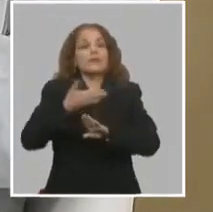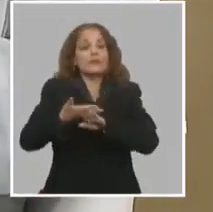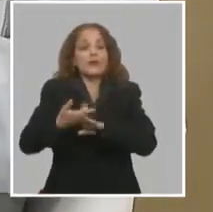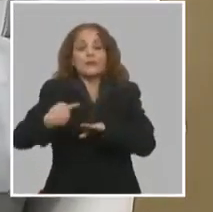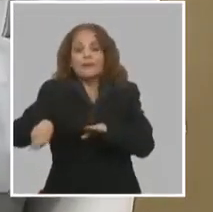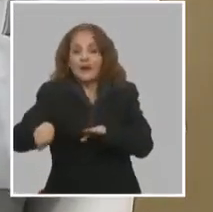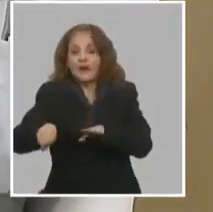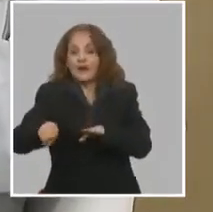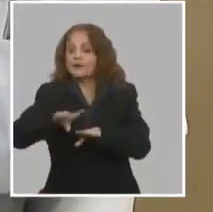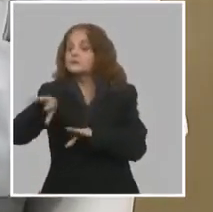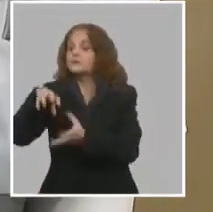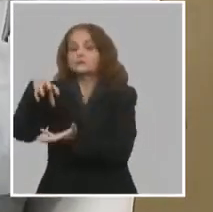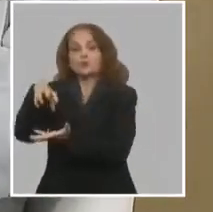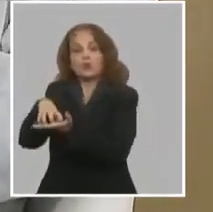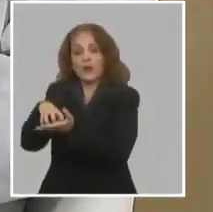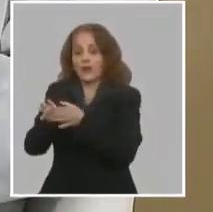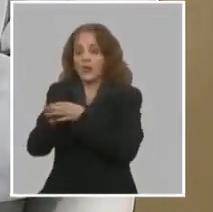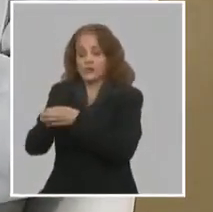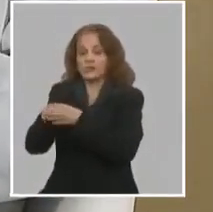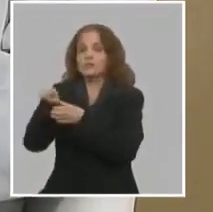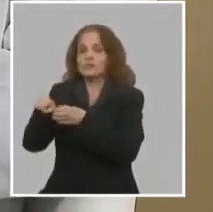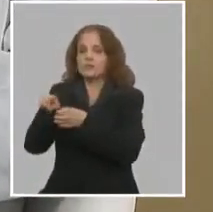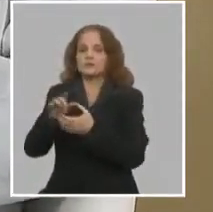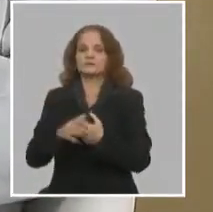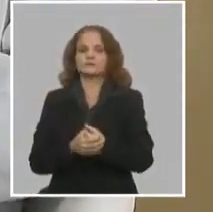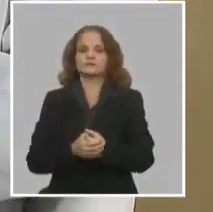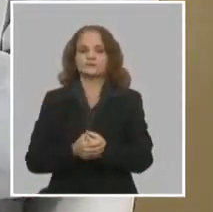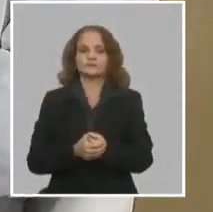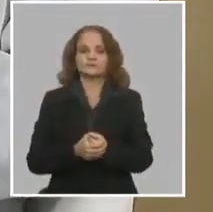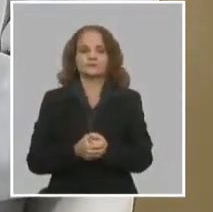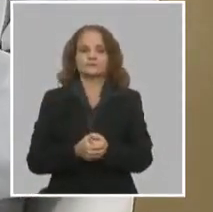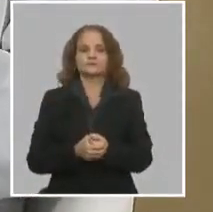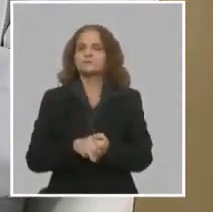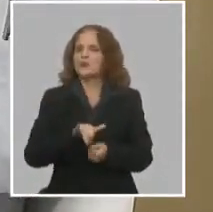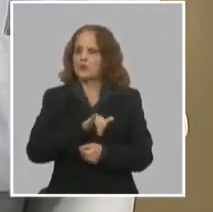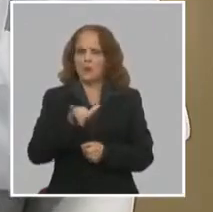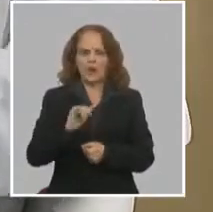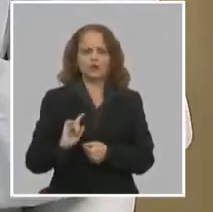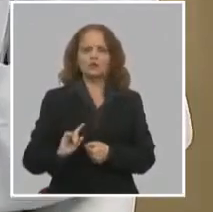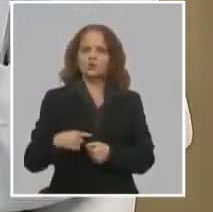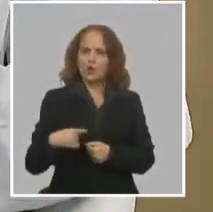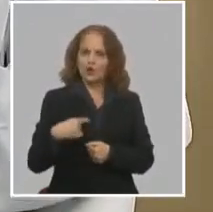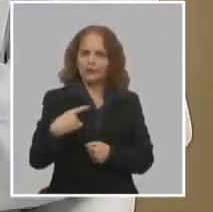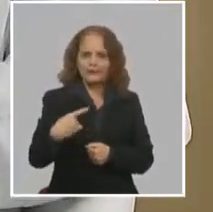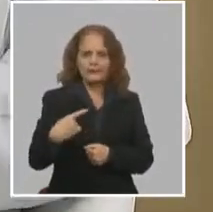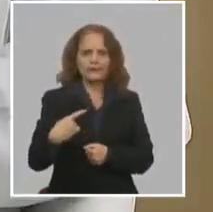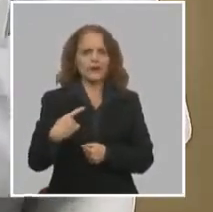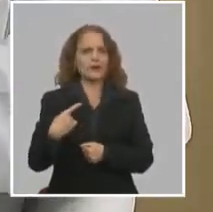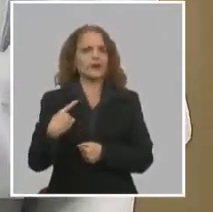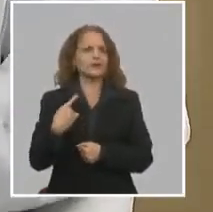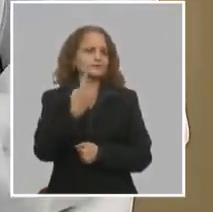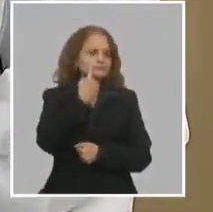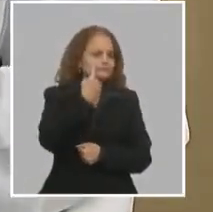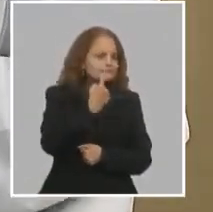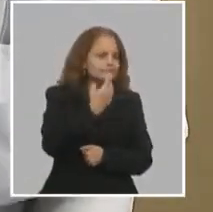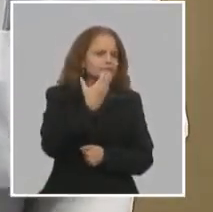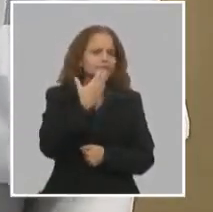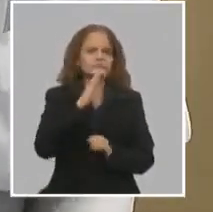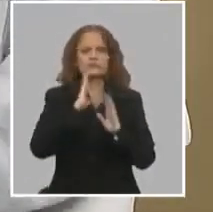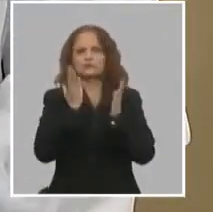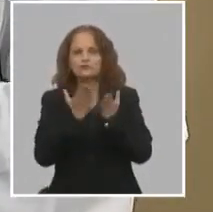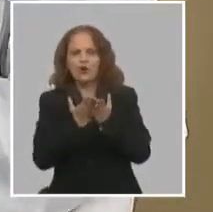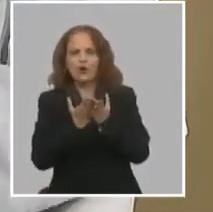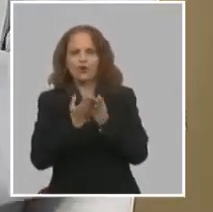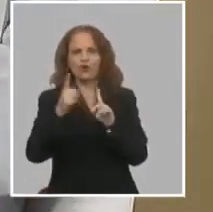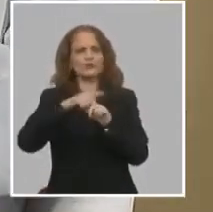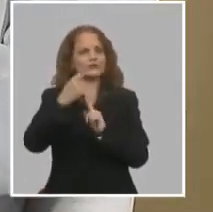a los centros de aislamiento para estos fines. Y el seguimiento diario, aportando también de los protocolos que aprendimos,